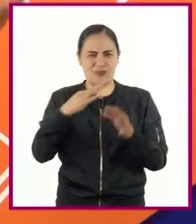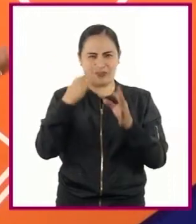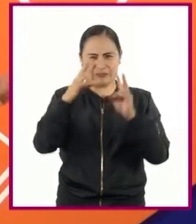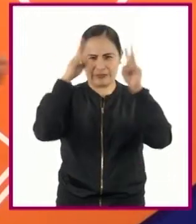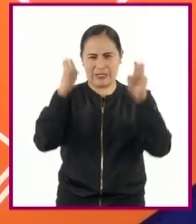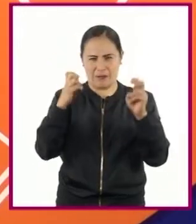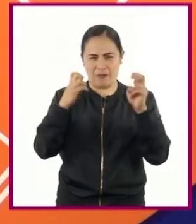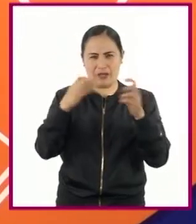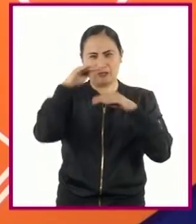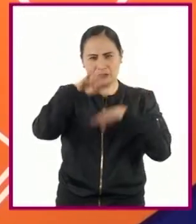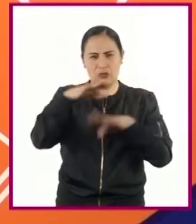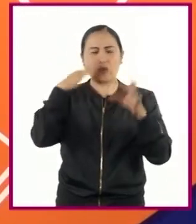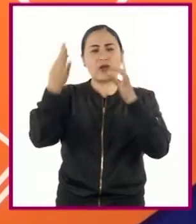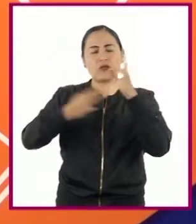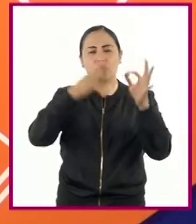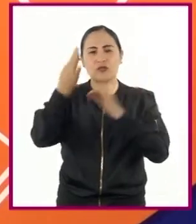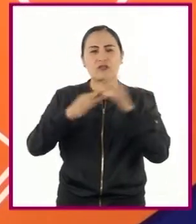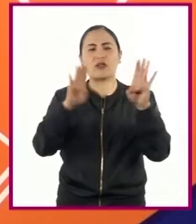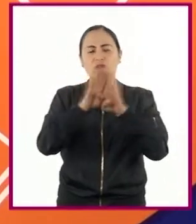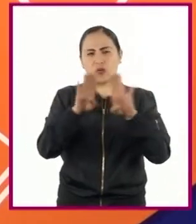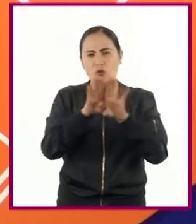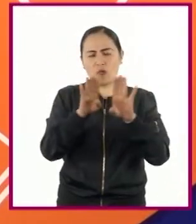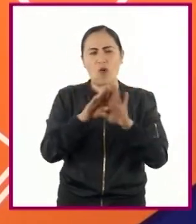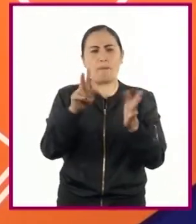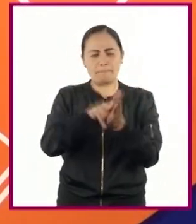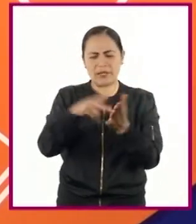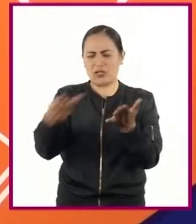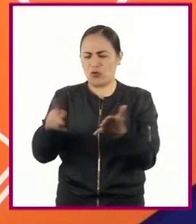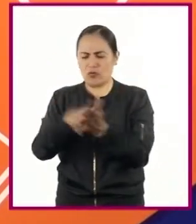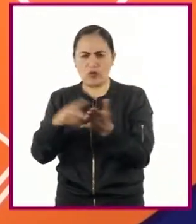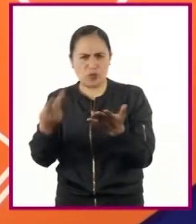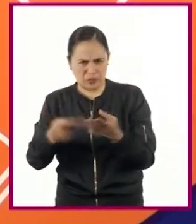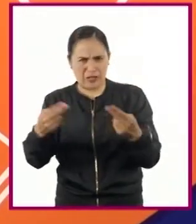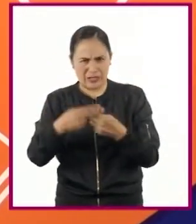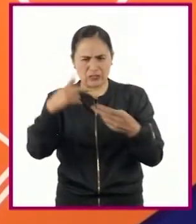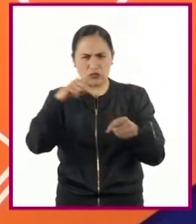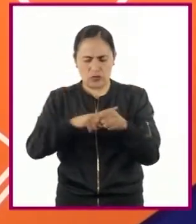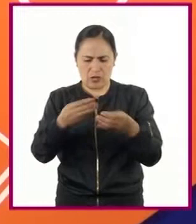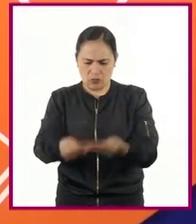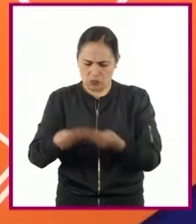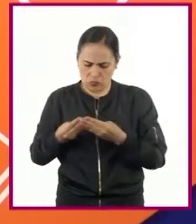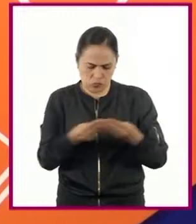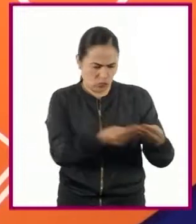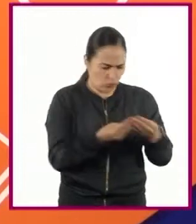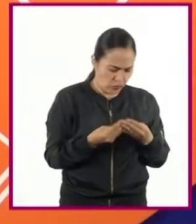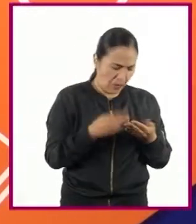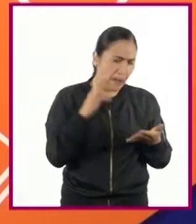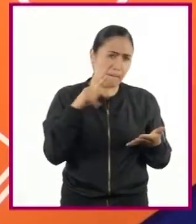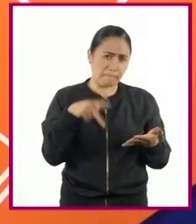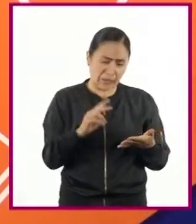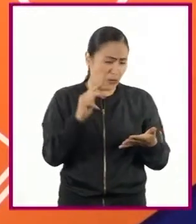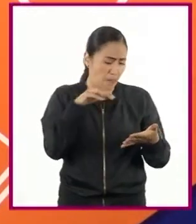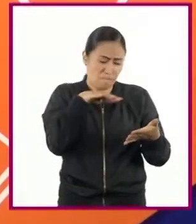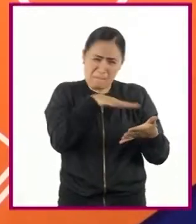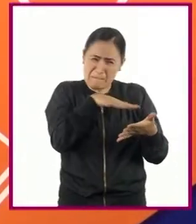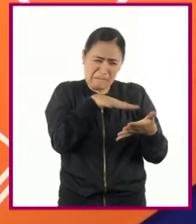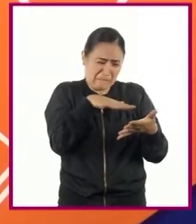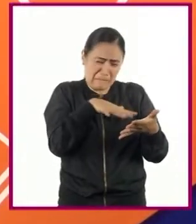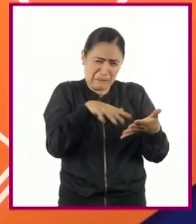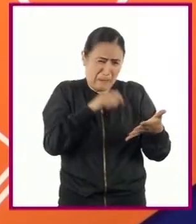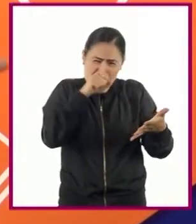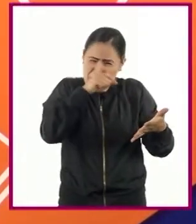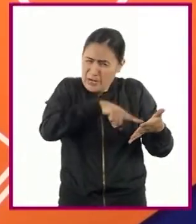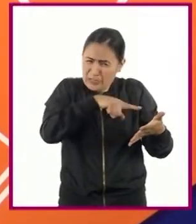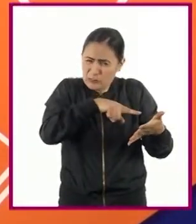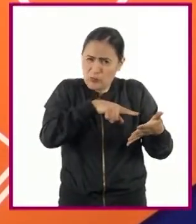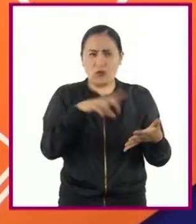les proporcionan los diarios de circulación nacional, pero no son para que las lean tal cual aparecen. Además, eso